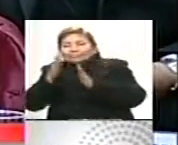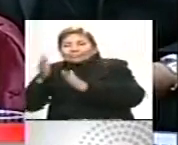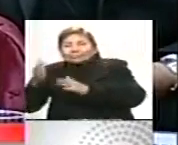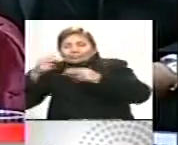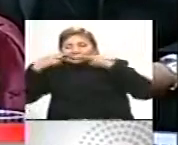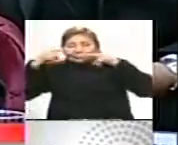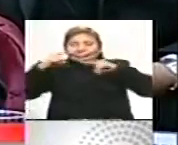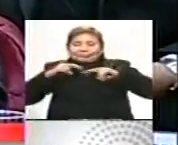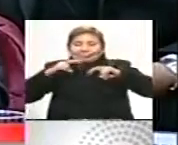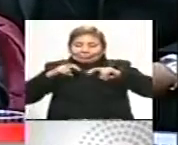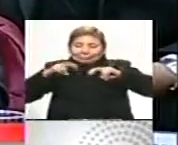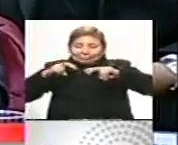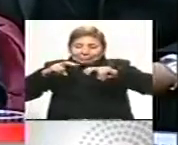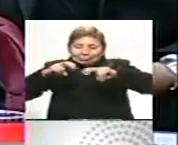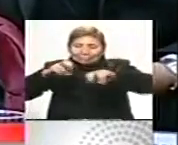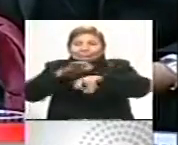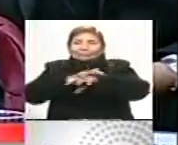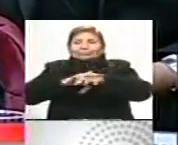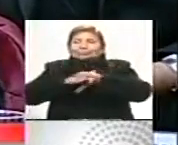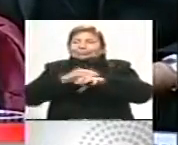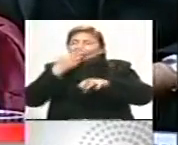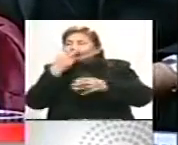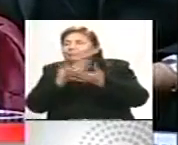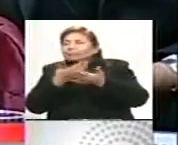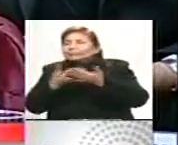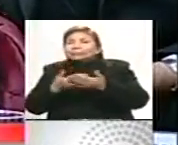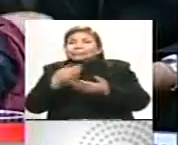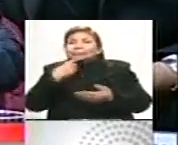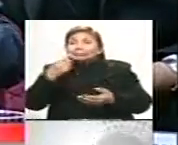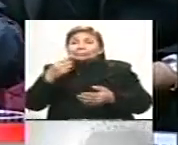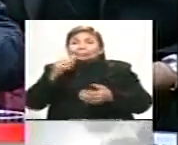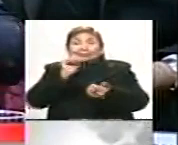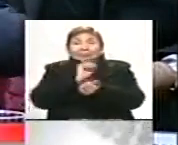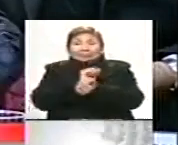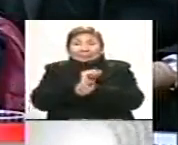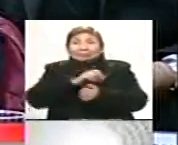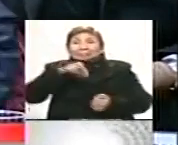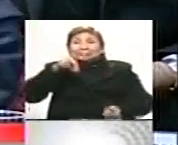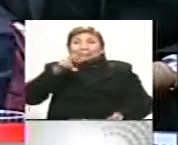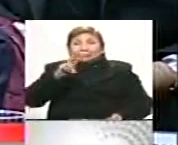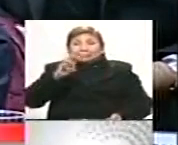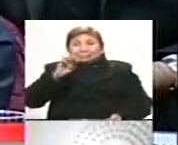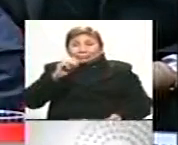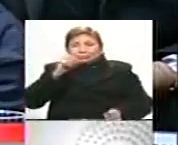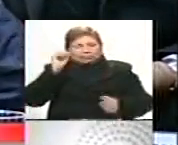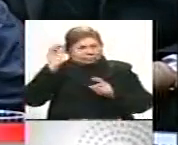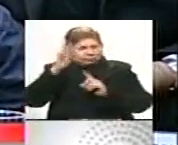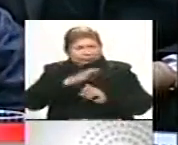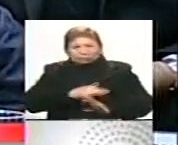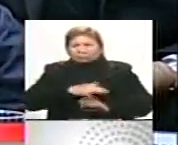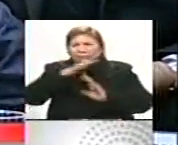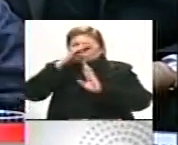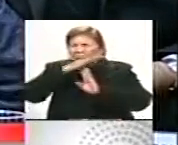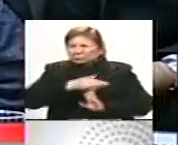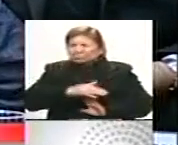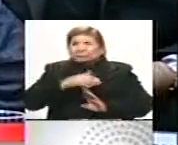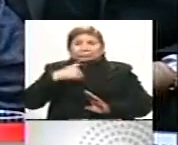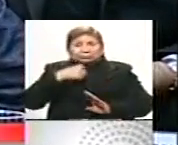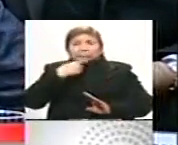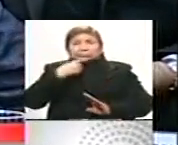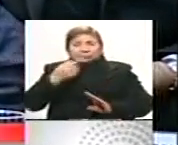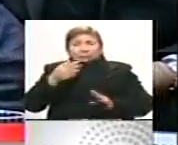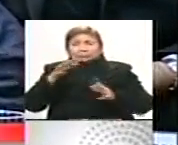investigación, y por eso es que existe la prisión preventiva. Es verdad que han habido abusos, nosotros mismos nos hemos pronunciado